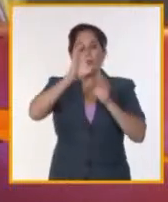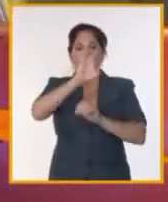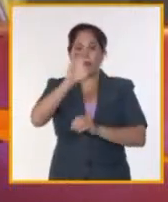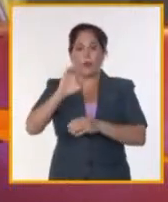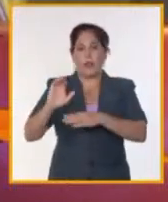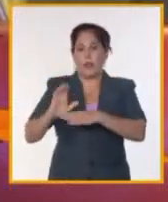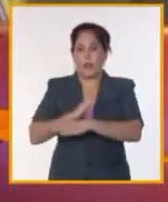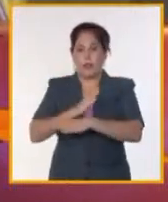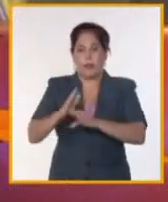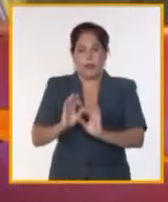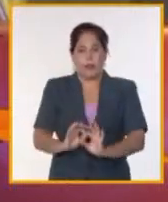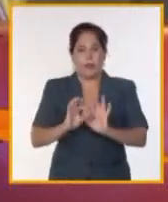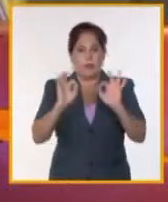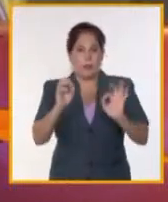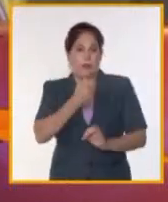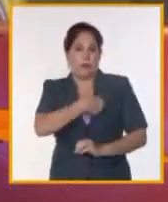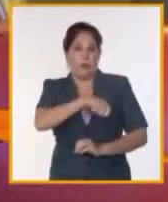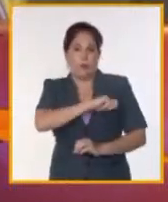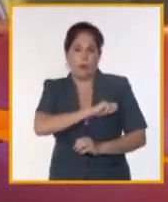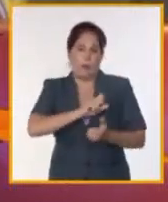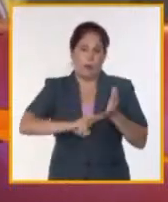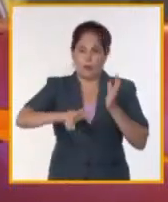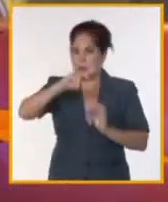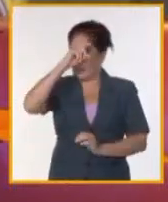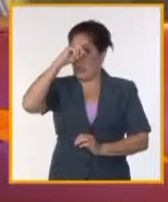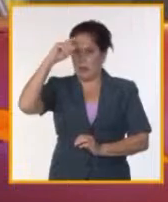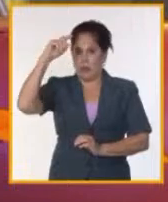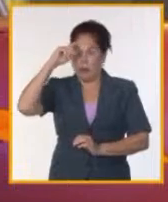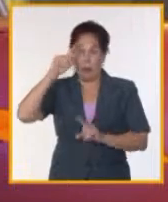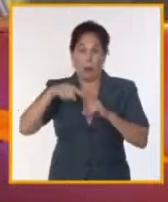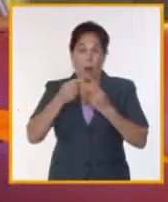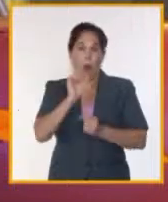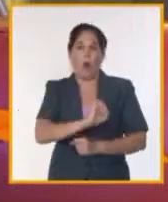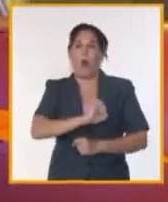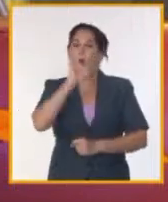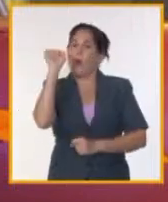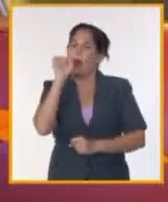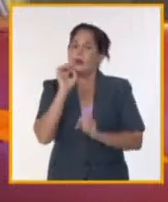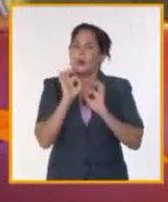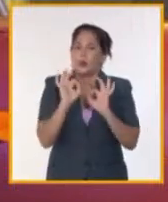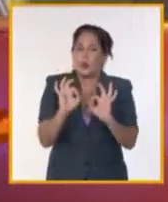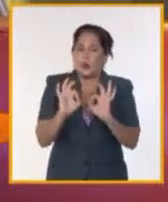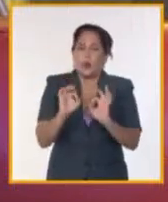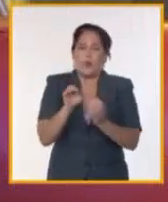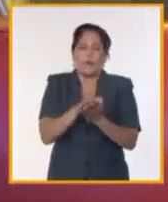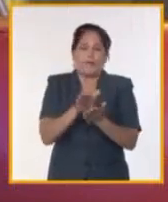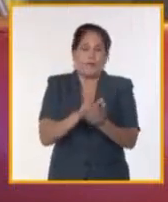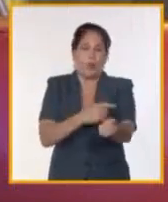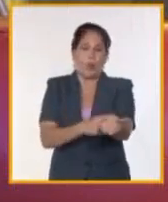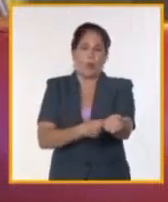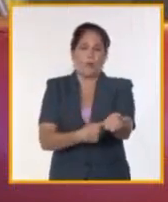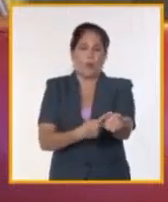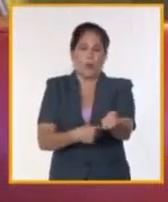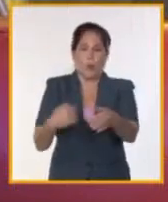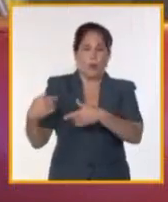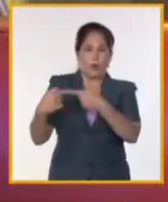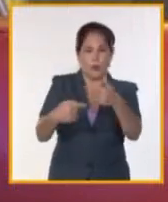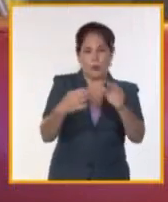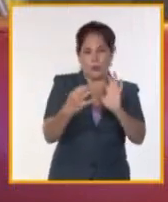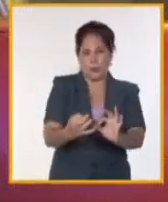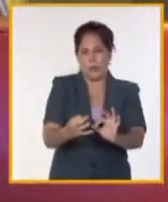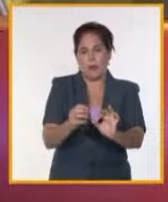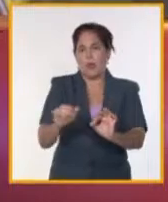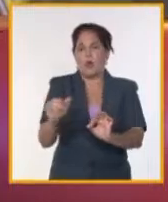y especialmente al pueblo espirituano por haber logrado conservar sus tradiciones y salvaguardar